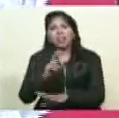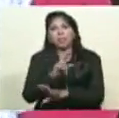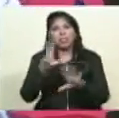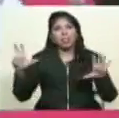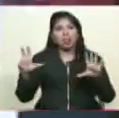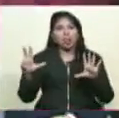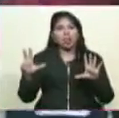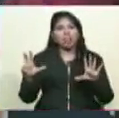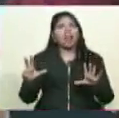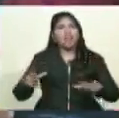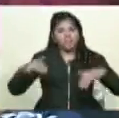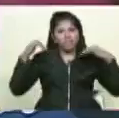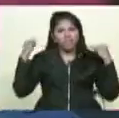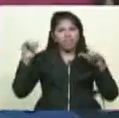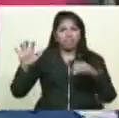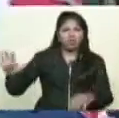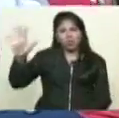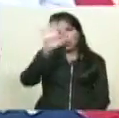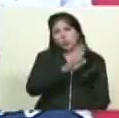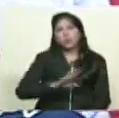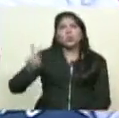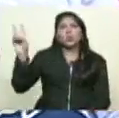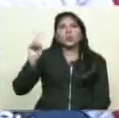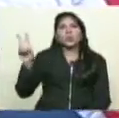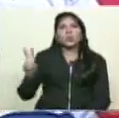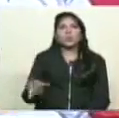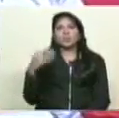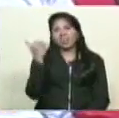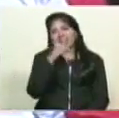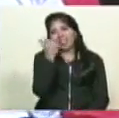Declaramos fiestas nacionales.